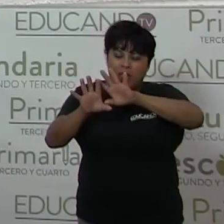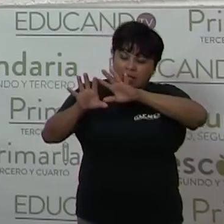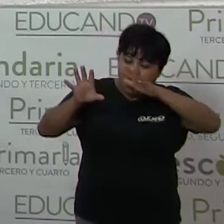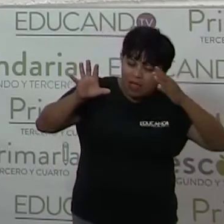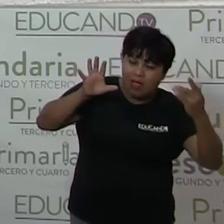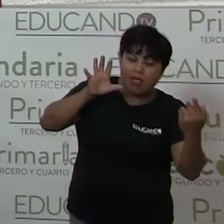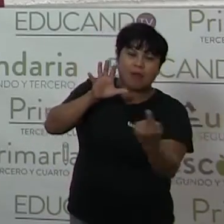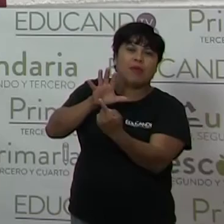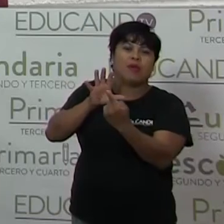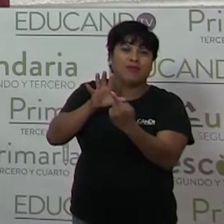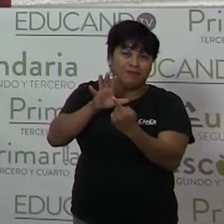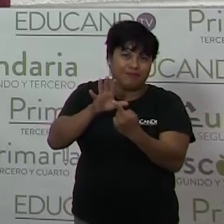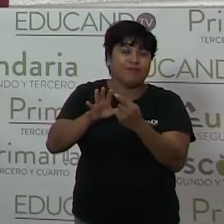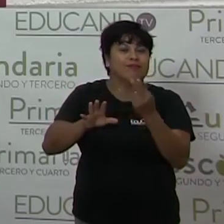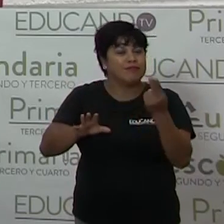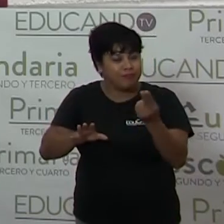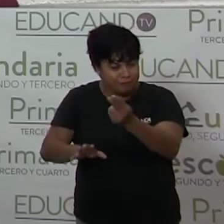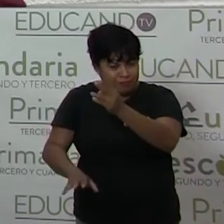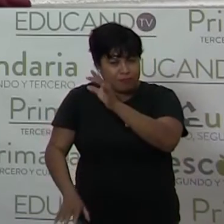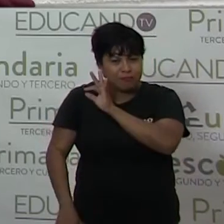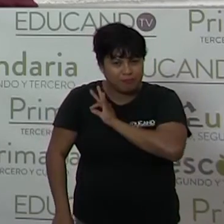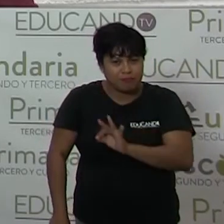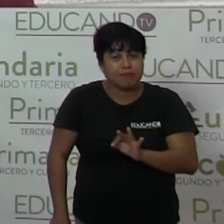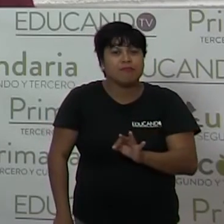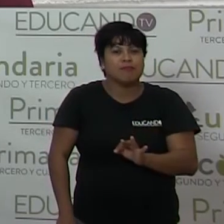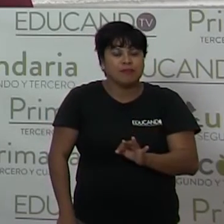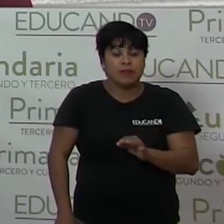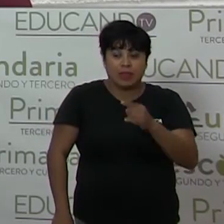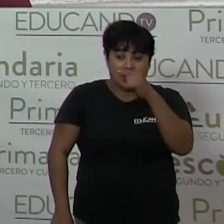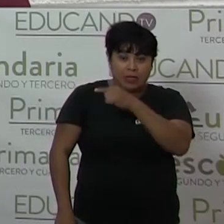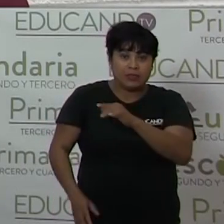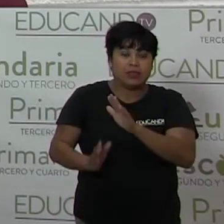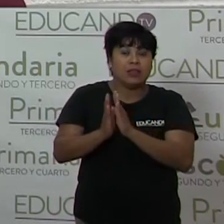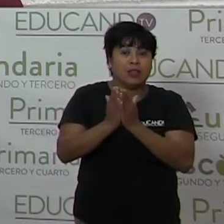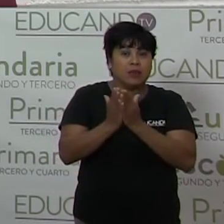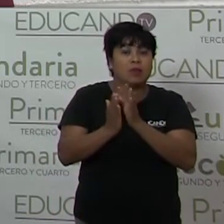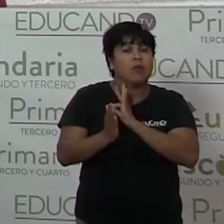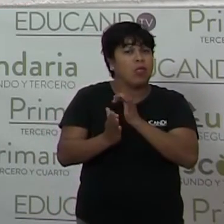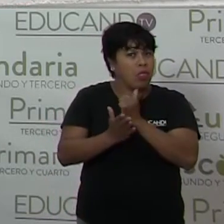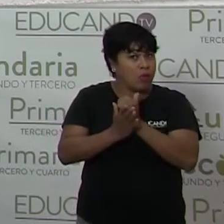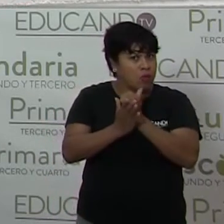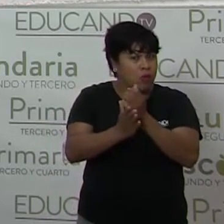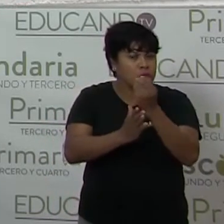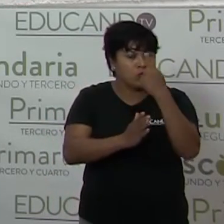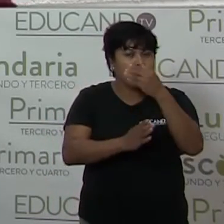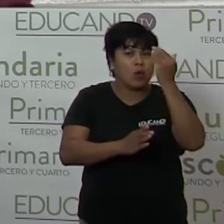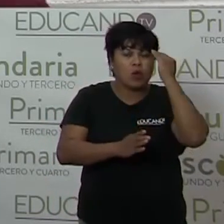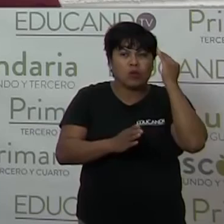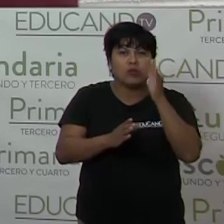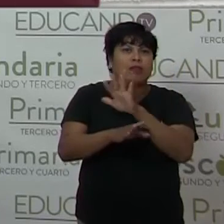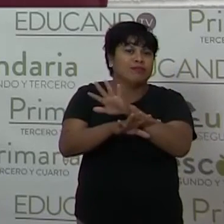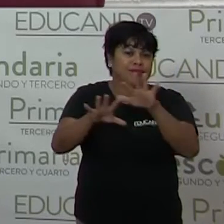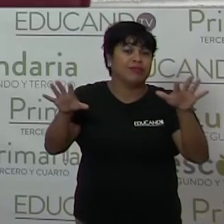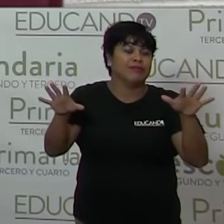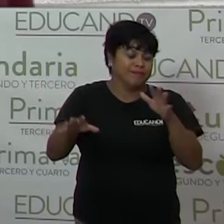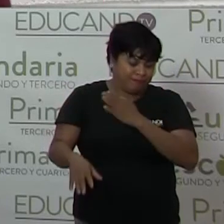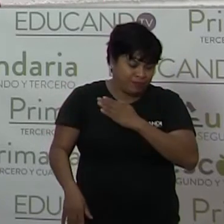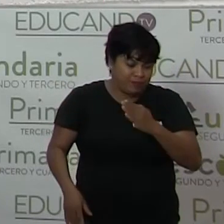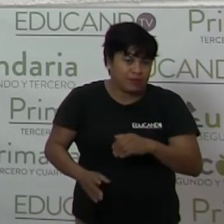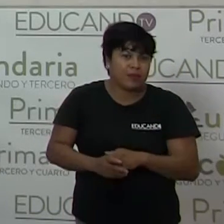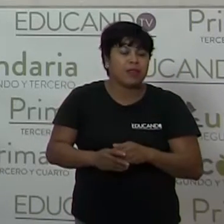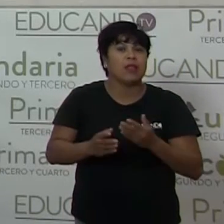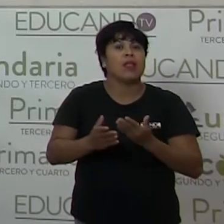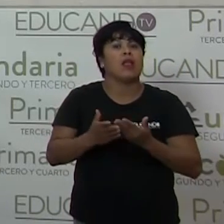así es que ustedes pueden consultar este libro y les va a ayudar muchísimo a conocer esta parte pues bueno